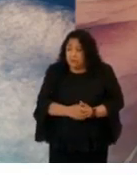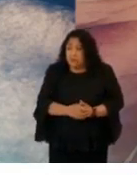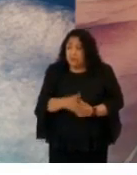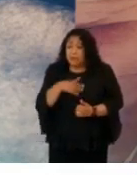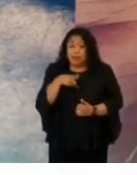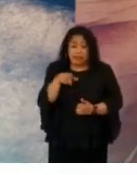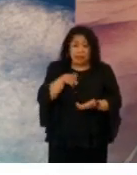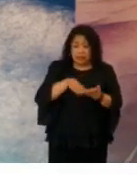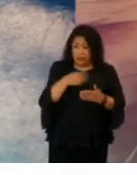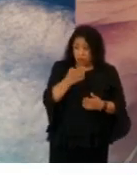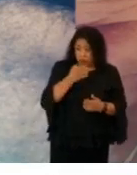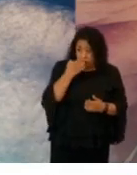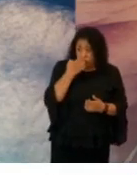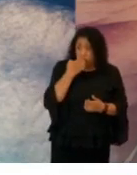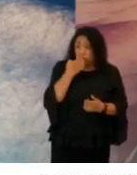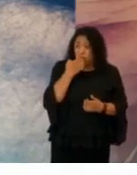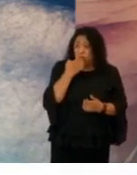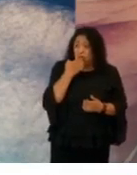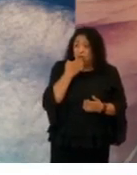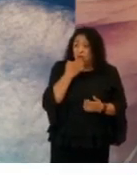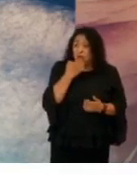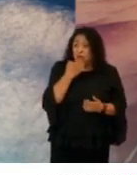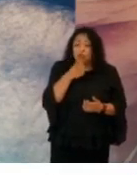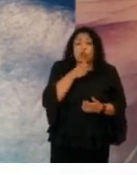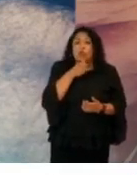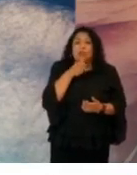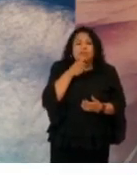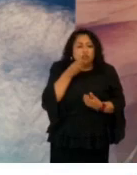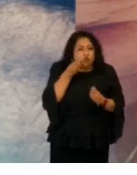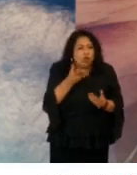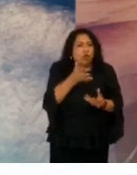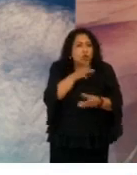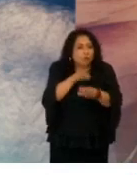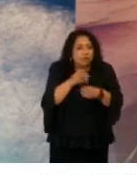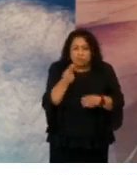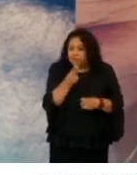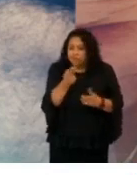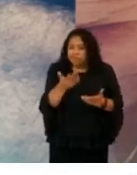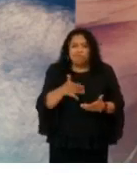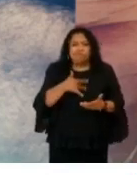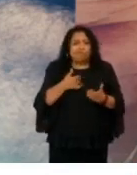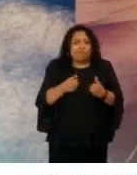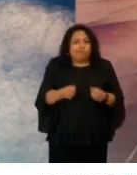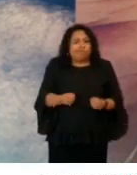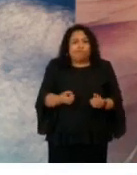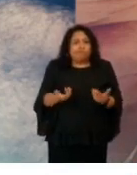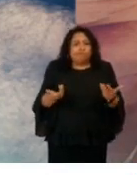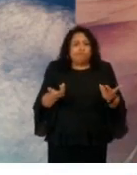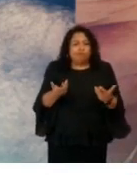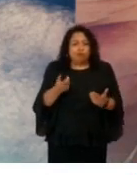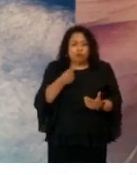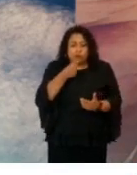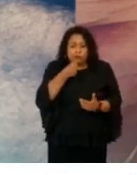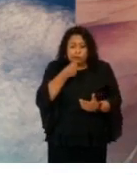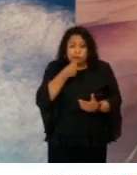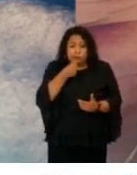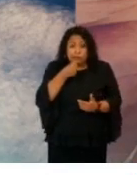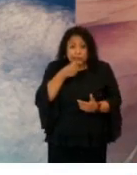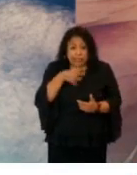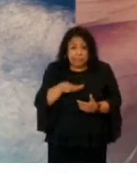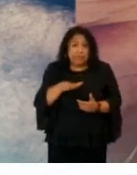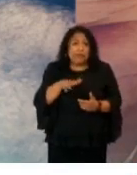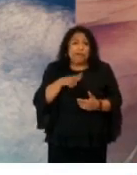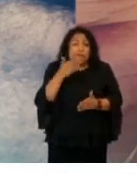la escuela porque en la escuela todavía no tienen las herramientas que necesitan, porque no se sienten seguros, porque una chica falta 7 días de